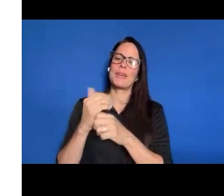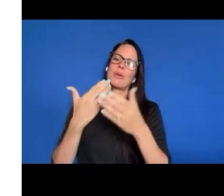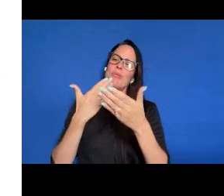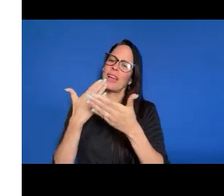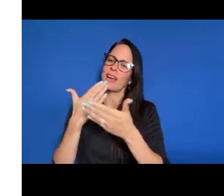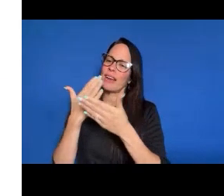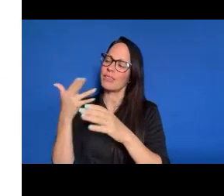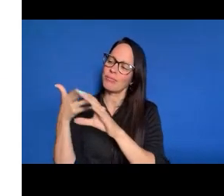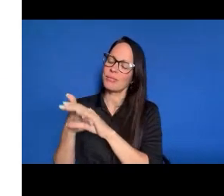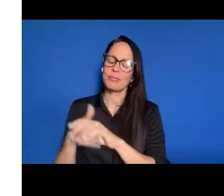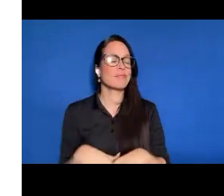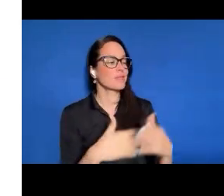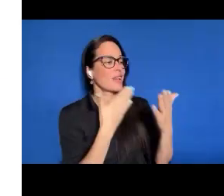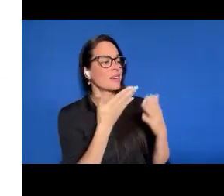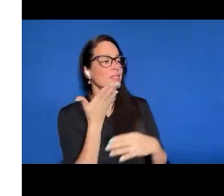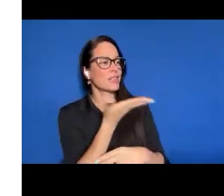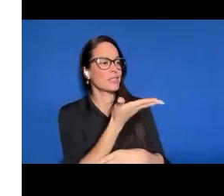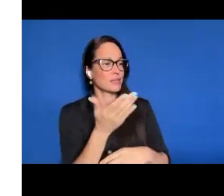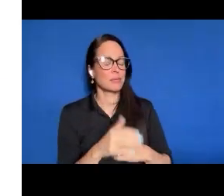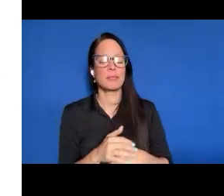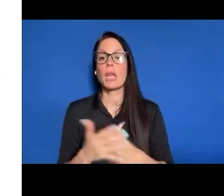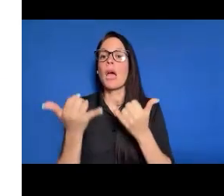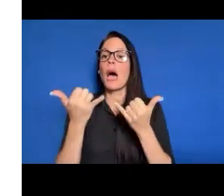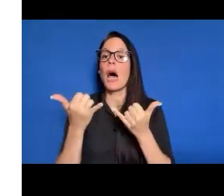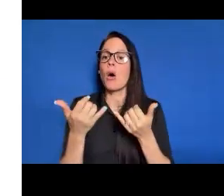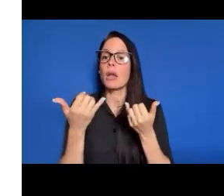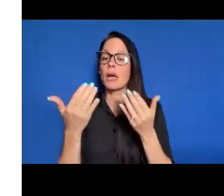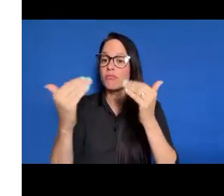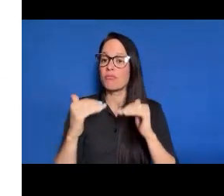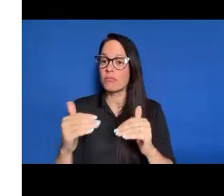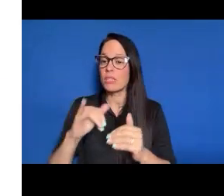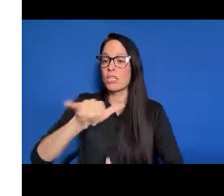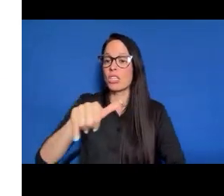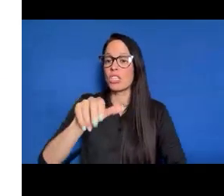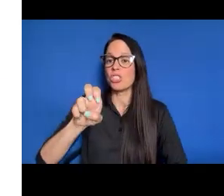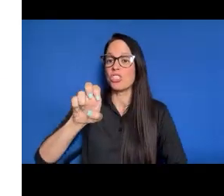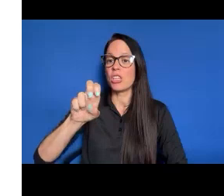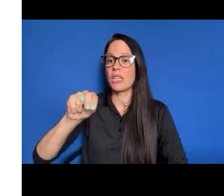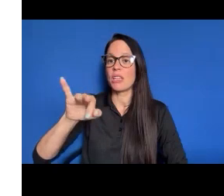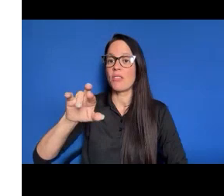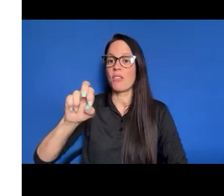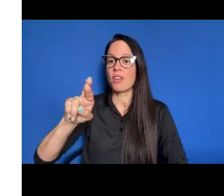Gracias. Ahora me gustaría que Jennifer Montalvo se pueda presentar.